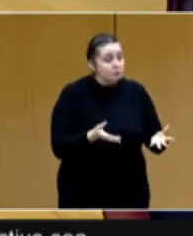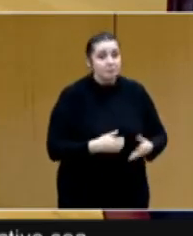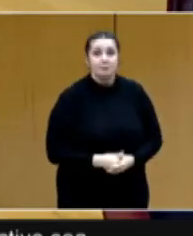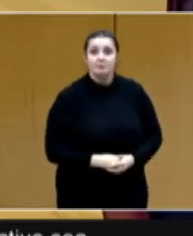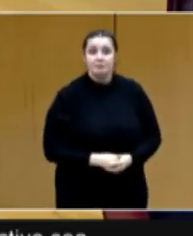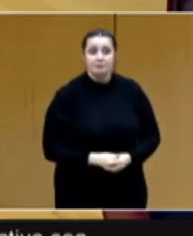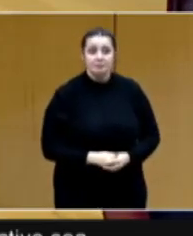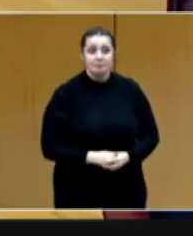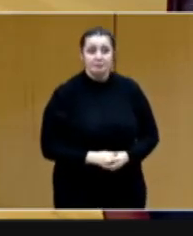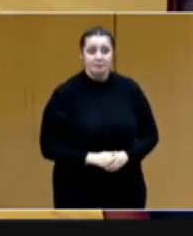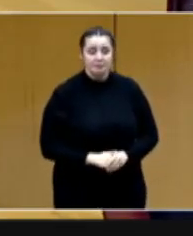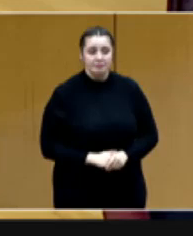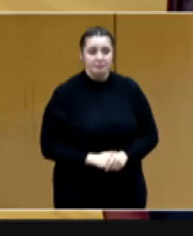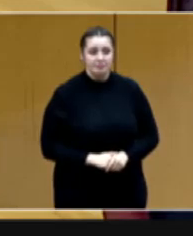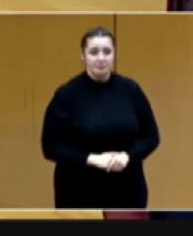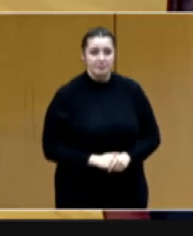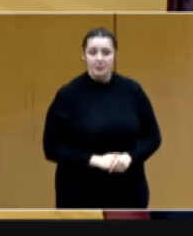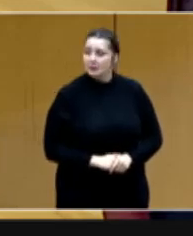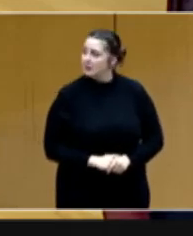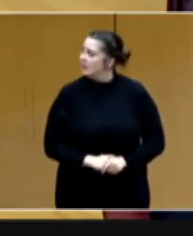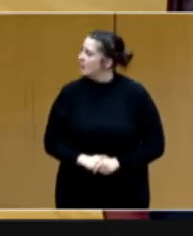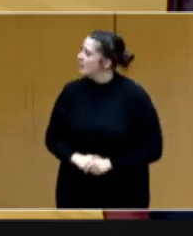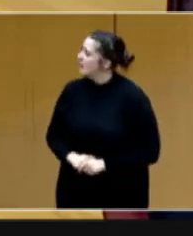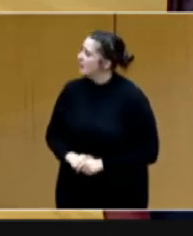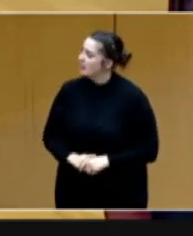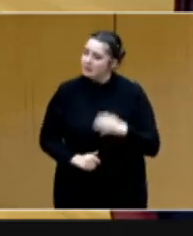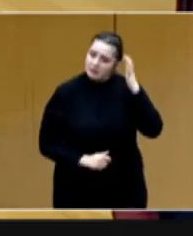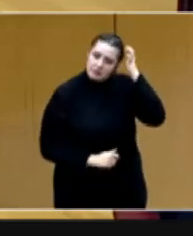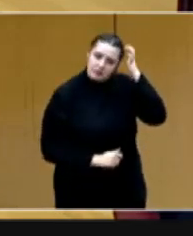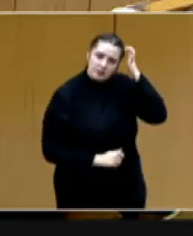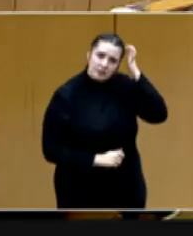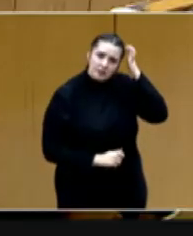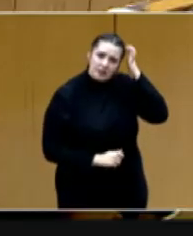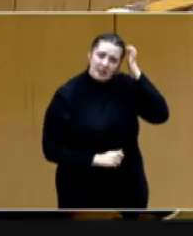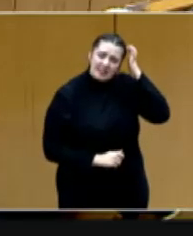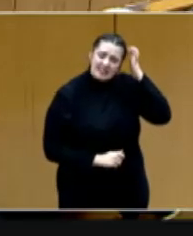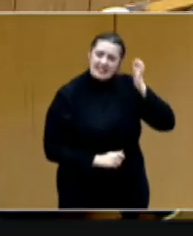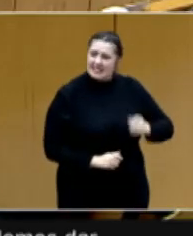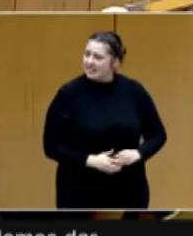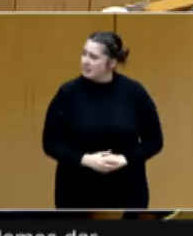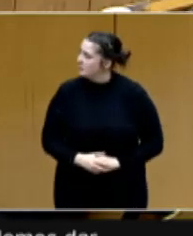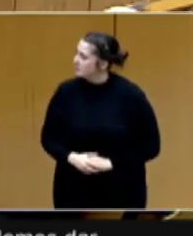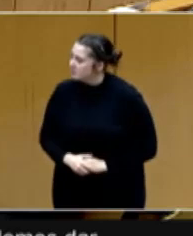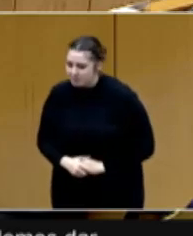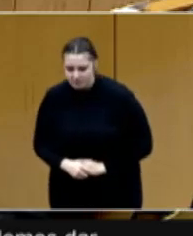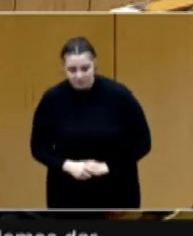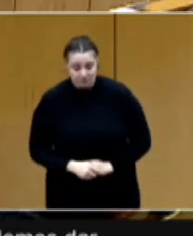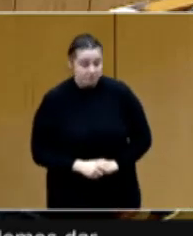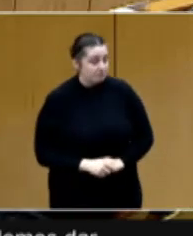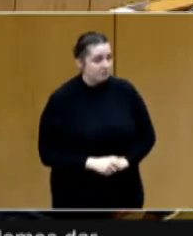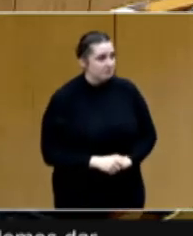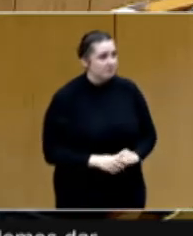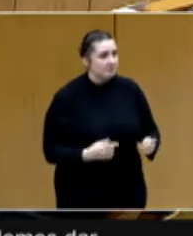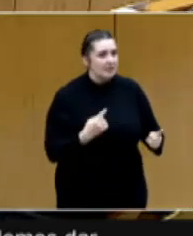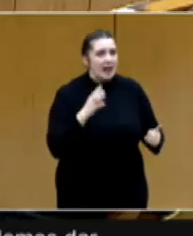por cortesía yo solo por la desazón de la de la compareciente Sí sí quería decir una última palabra efectivamente